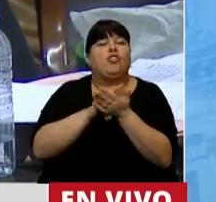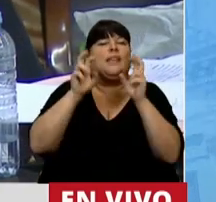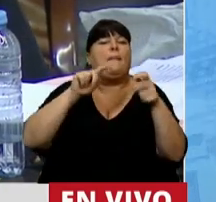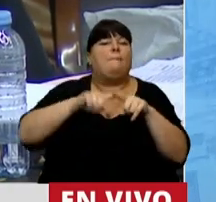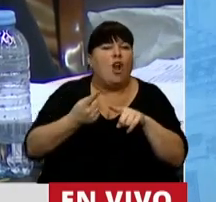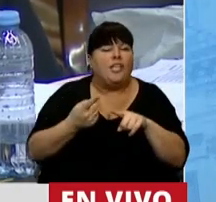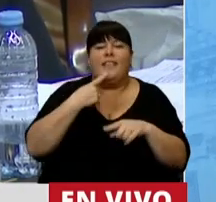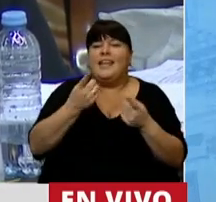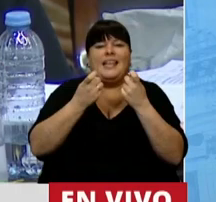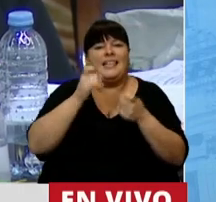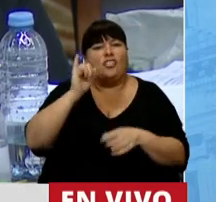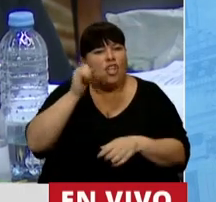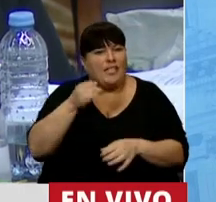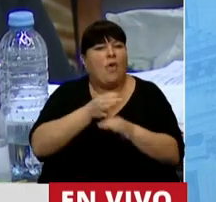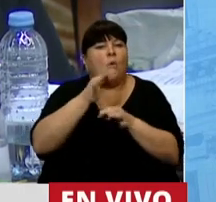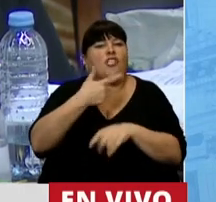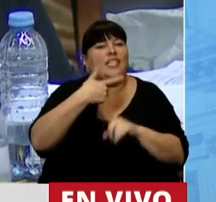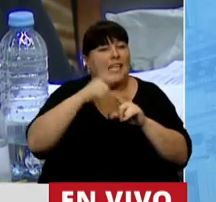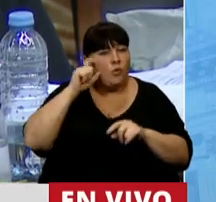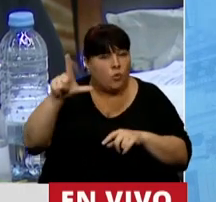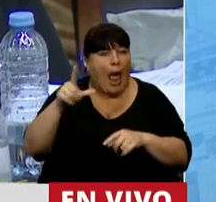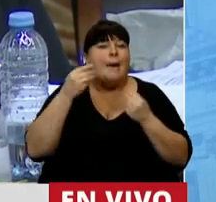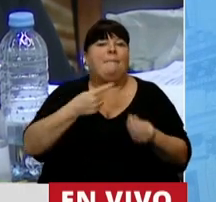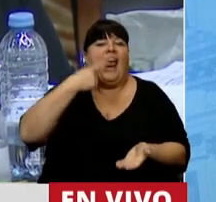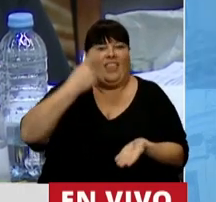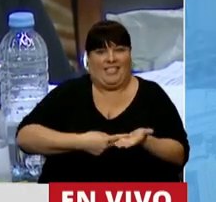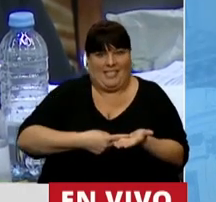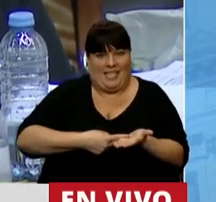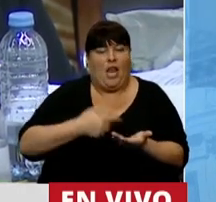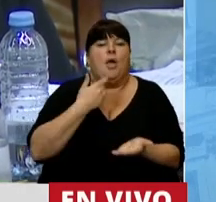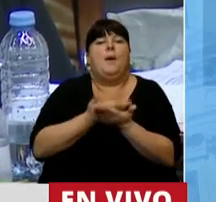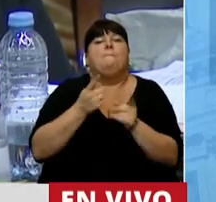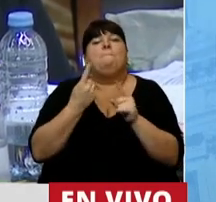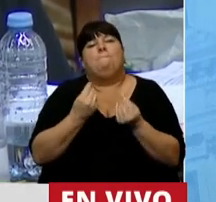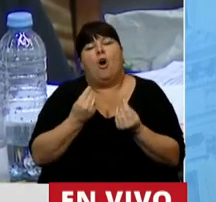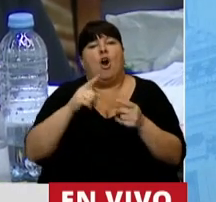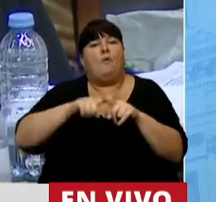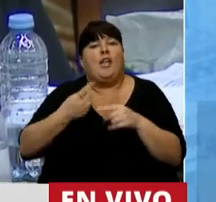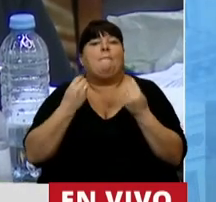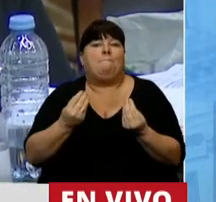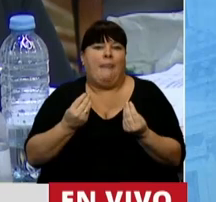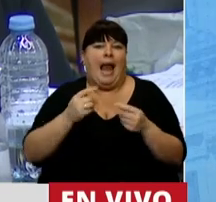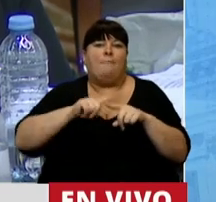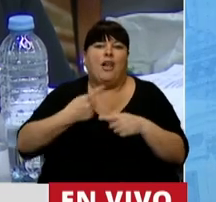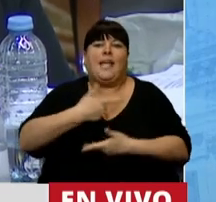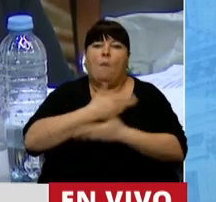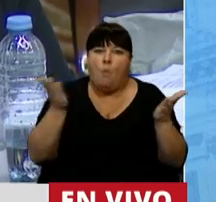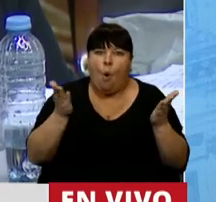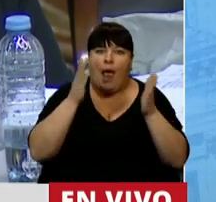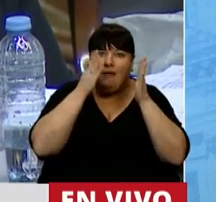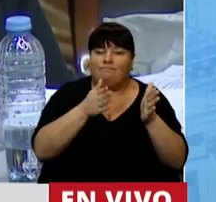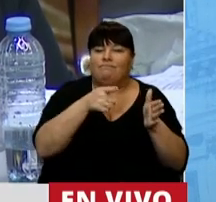político, planteamos que es necesaria la educación sexual para decidir, lo planteamos desde el punto de vista político para que haya una política pública